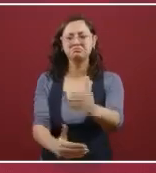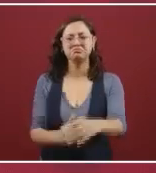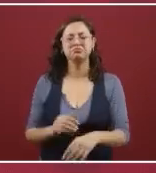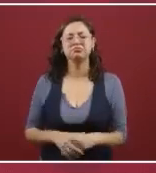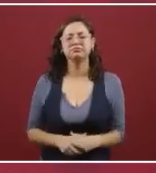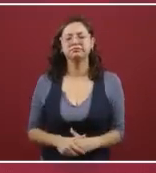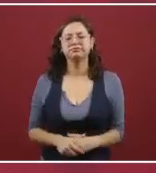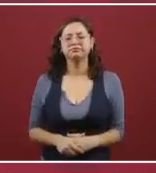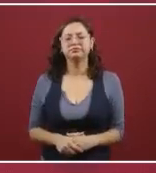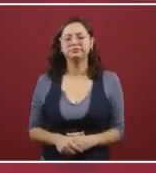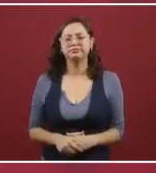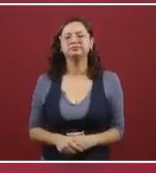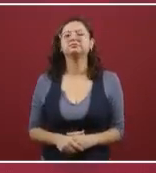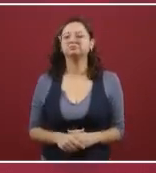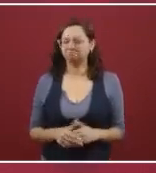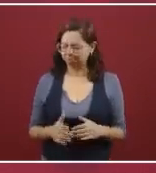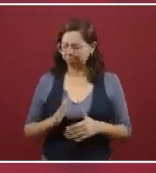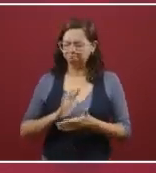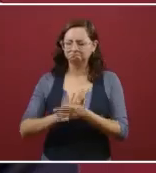va,